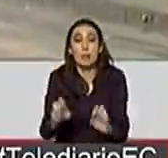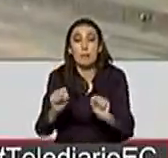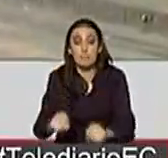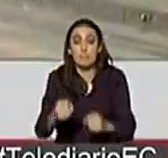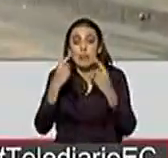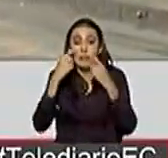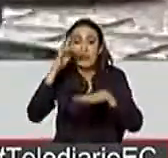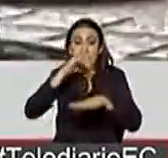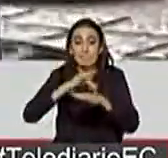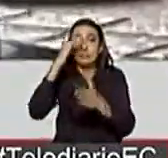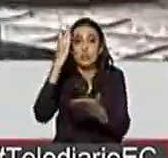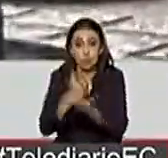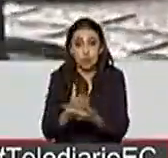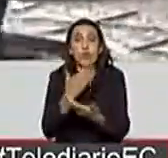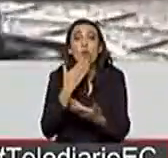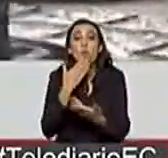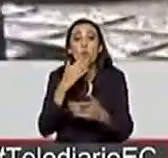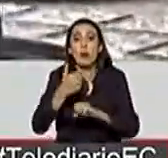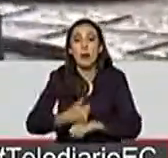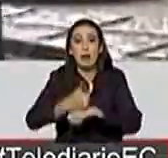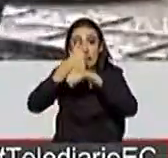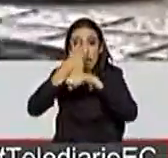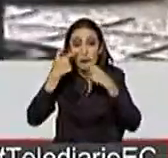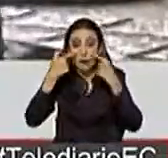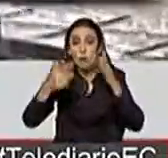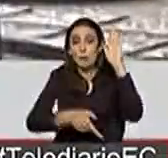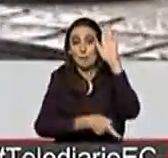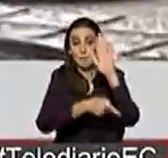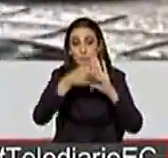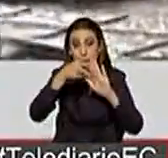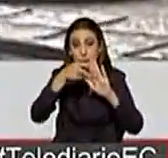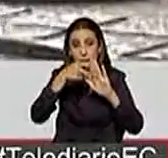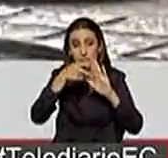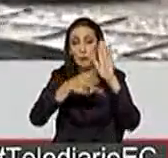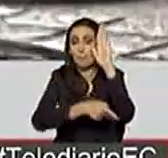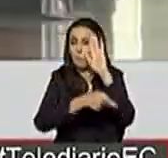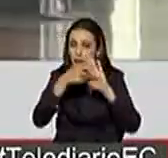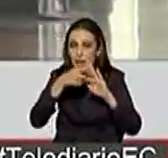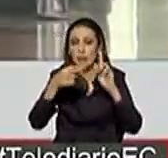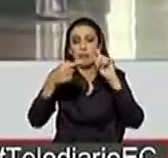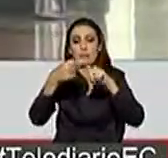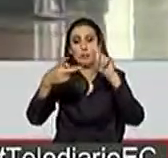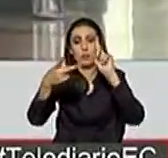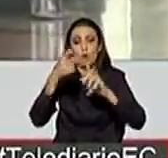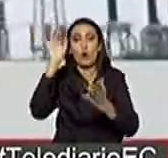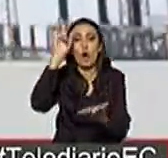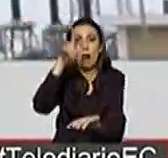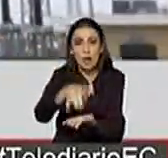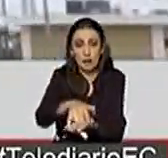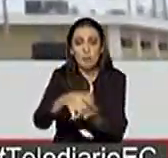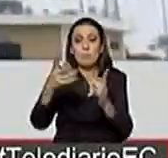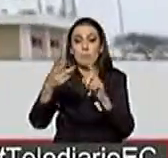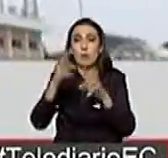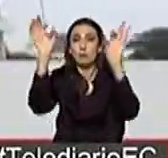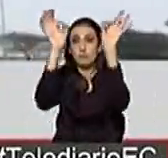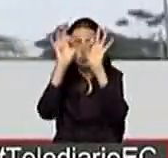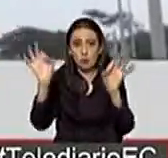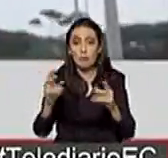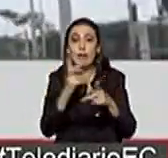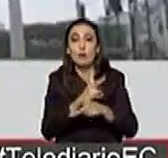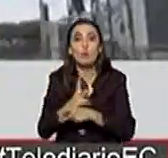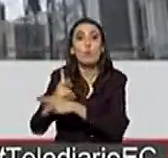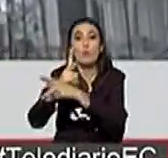medida faculta al gobierno dotar de custodia adicional a las áreas estratégicas como refinerías aeropuertos y plantas de generación